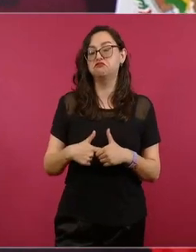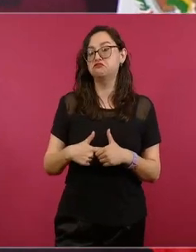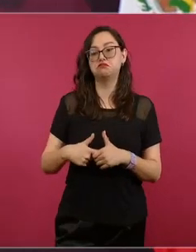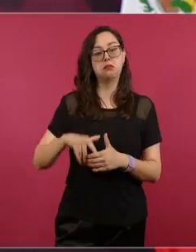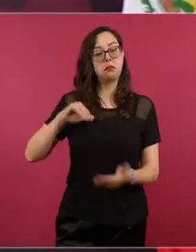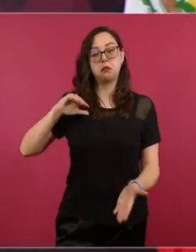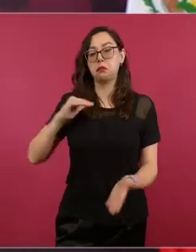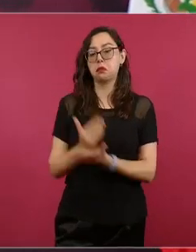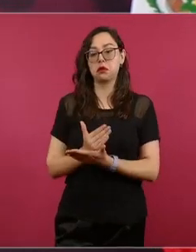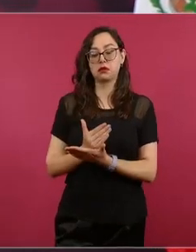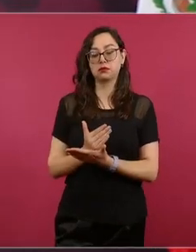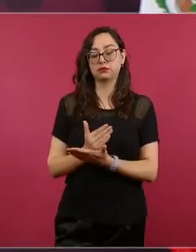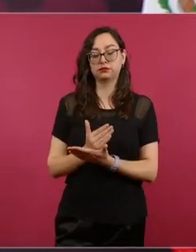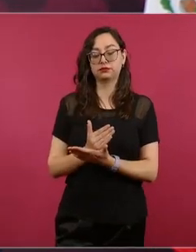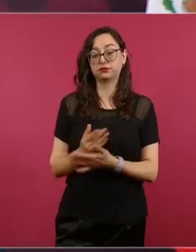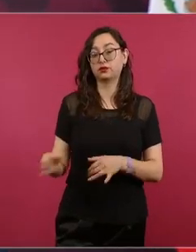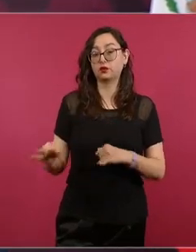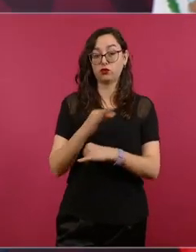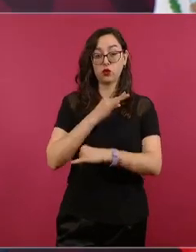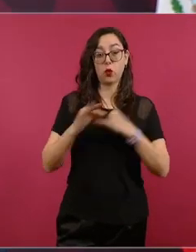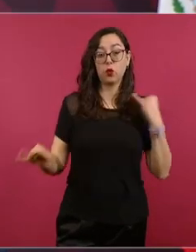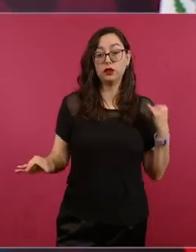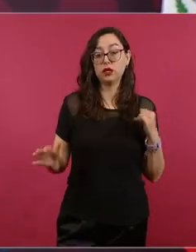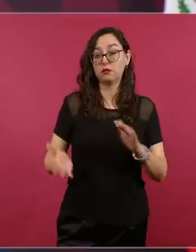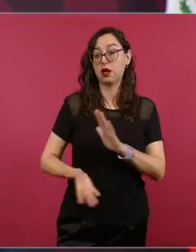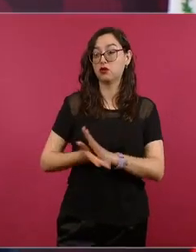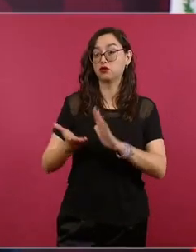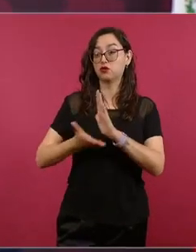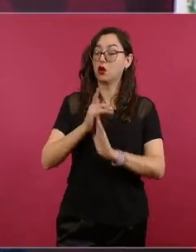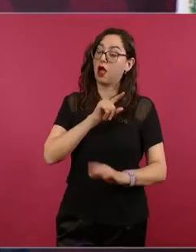refinería de Salina Cruz,